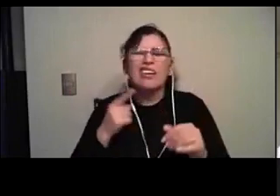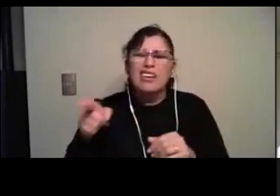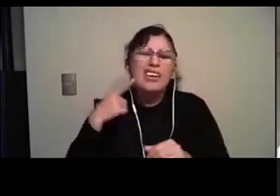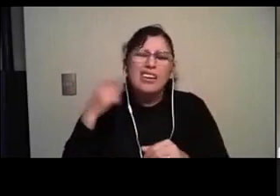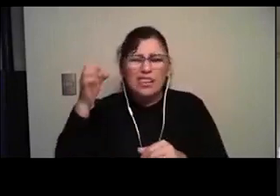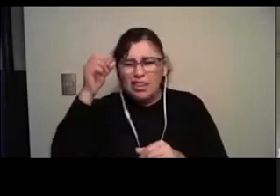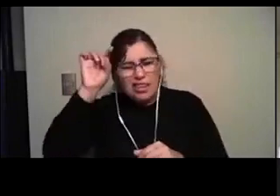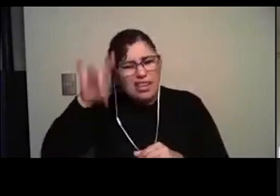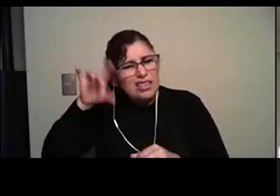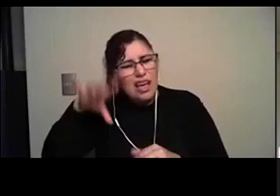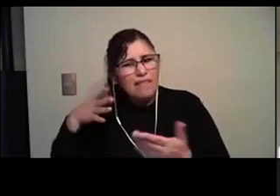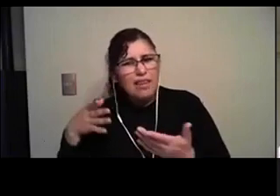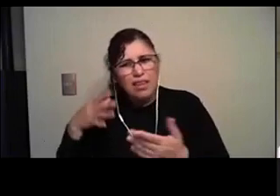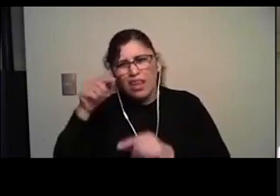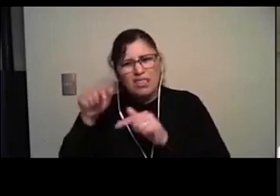A ver,